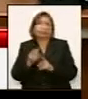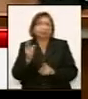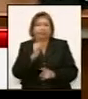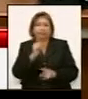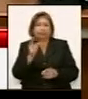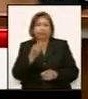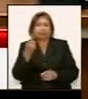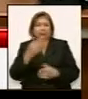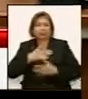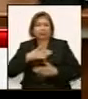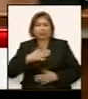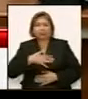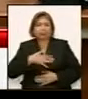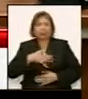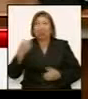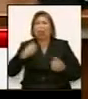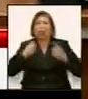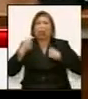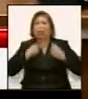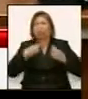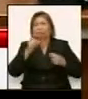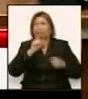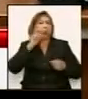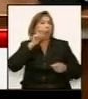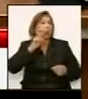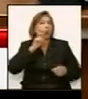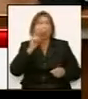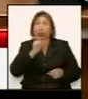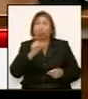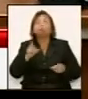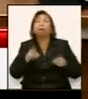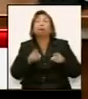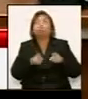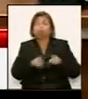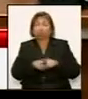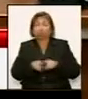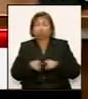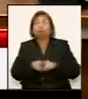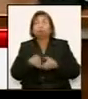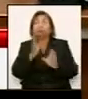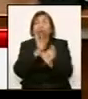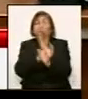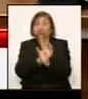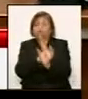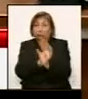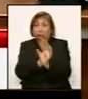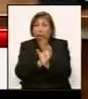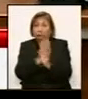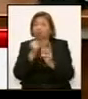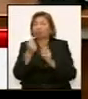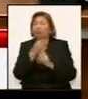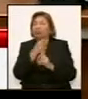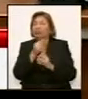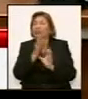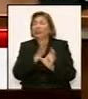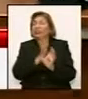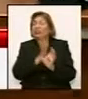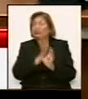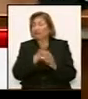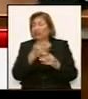física o sexual sino que también hay violencia psicológica y que lamentablemente